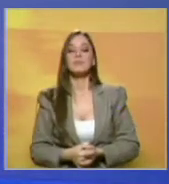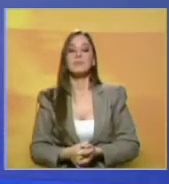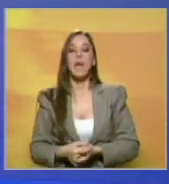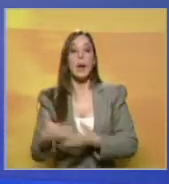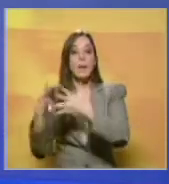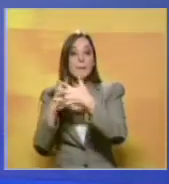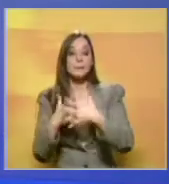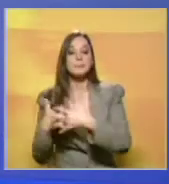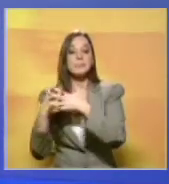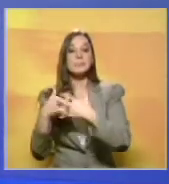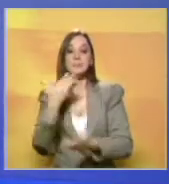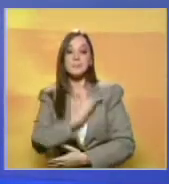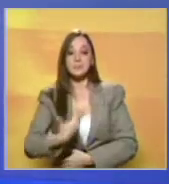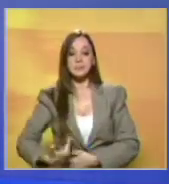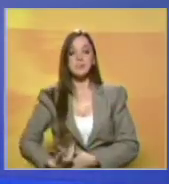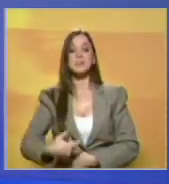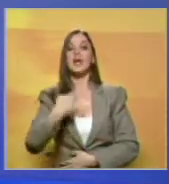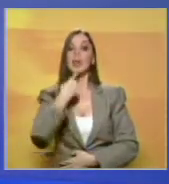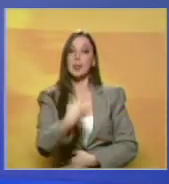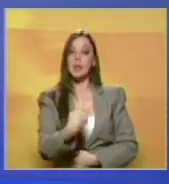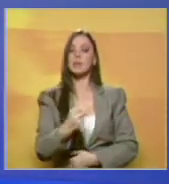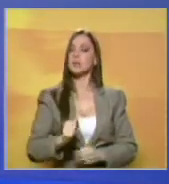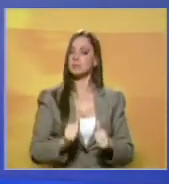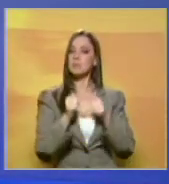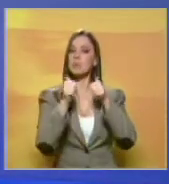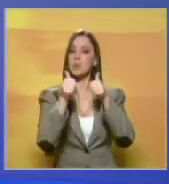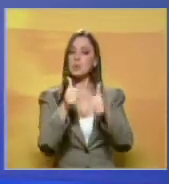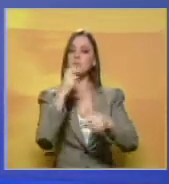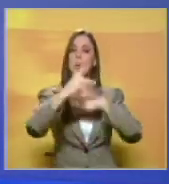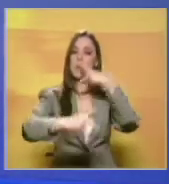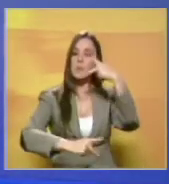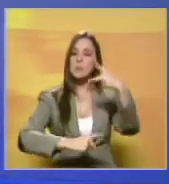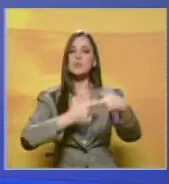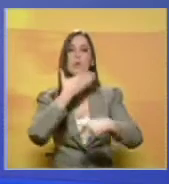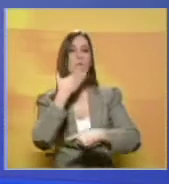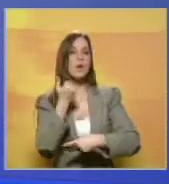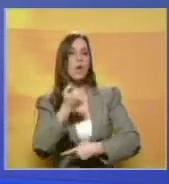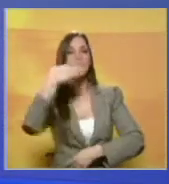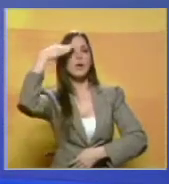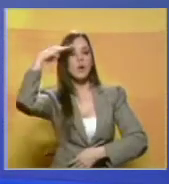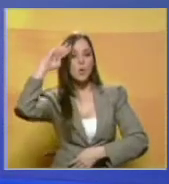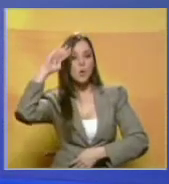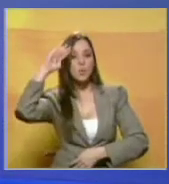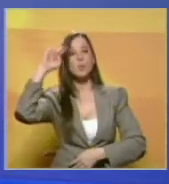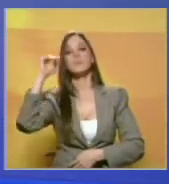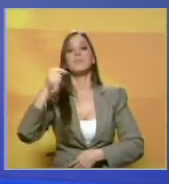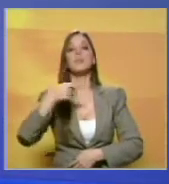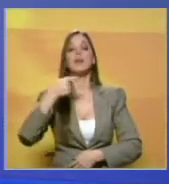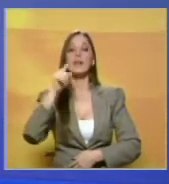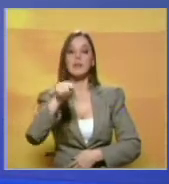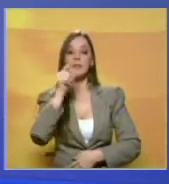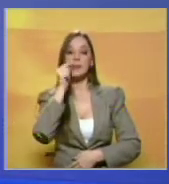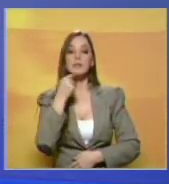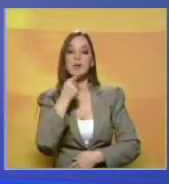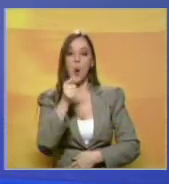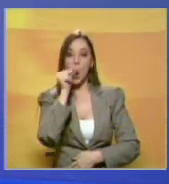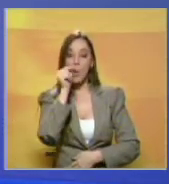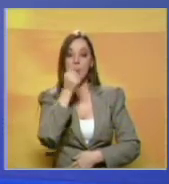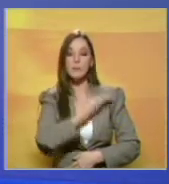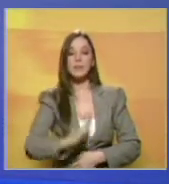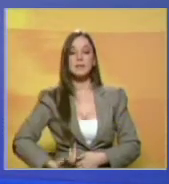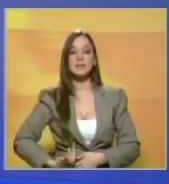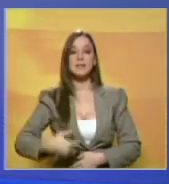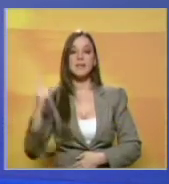Barack Obama reúne las condiciones para iniciar un proceso de mejora en las relaciones con Cuba, afirmó este lunes el mandatario de Uruguay, José